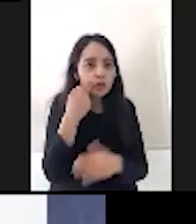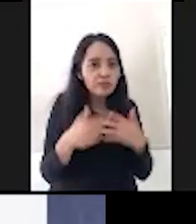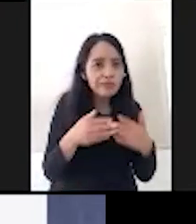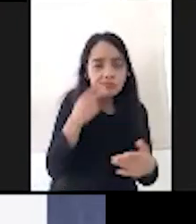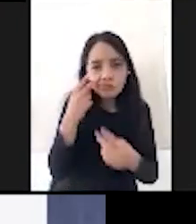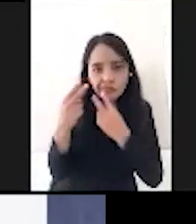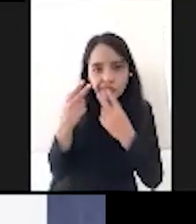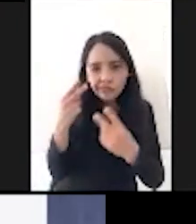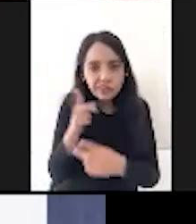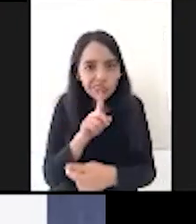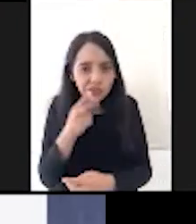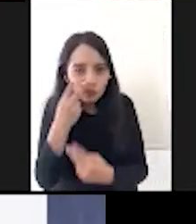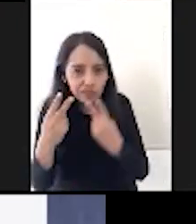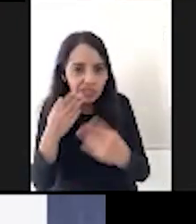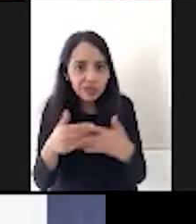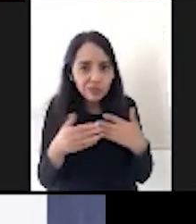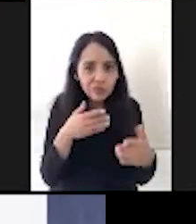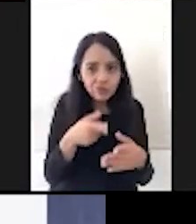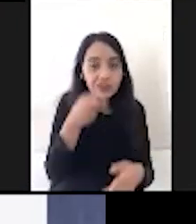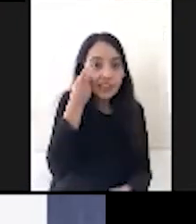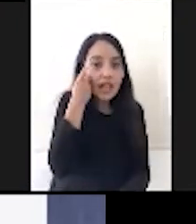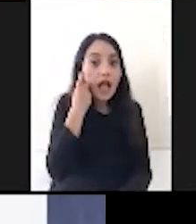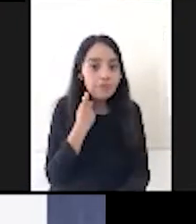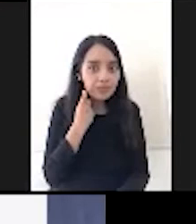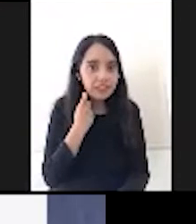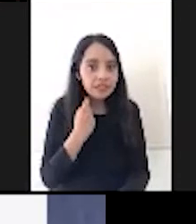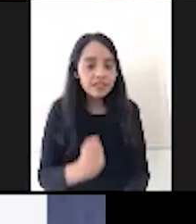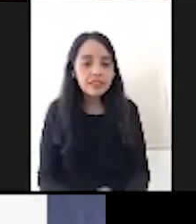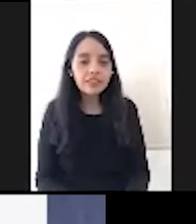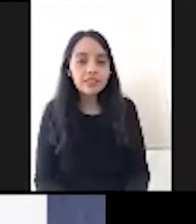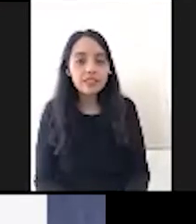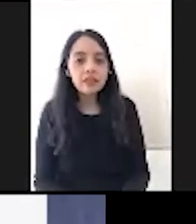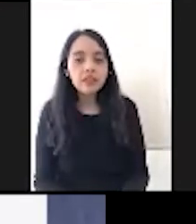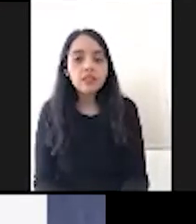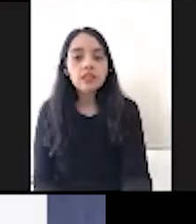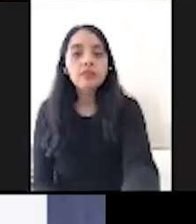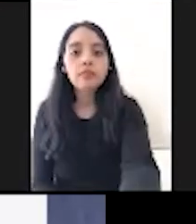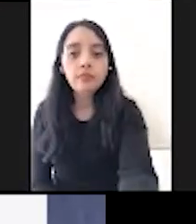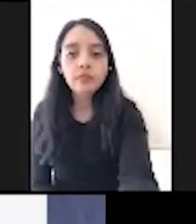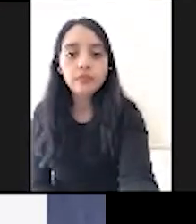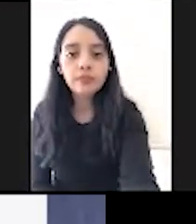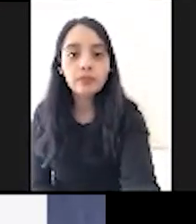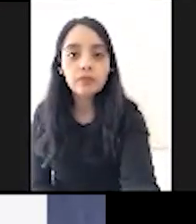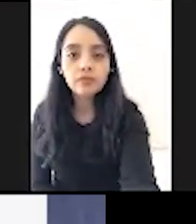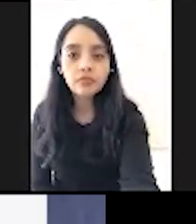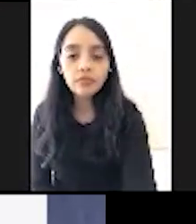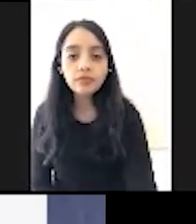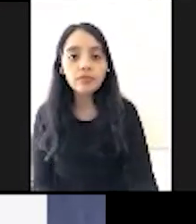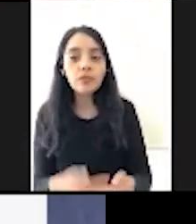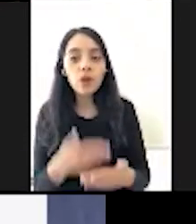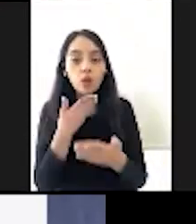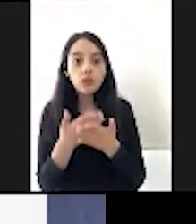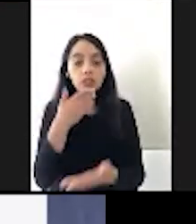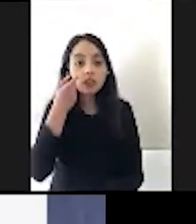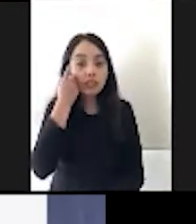ven, ya que la persona sea consciente de esa pérdida visual. Una vez que se ha adquirido esta conciencia del déficit visual, la persona